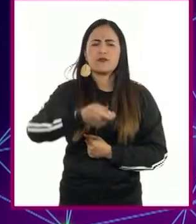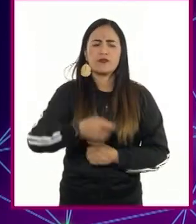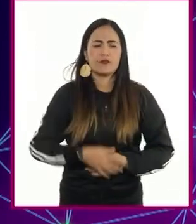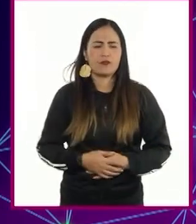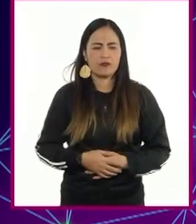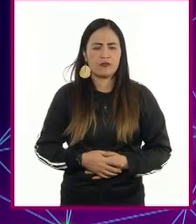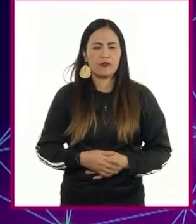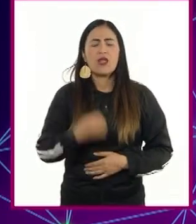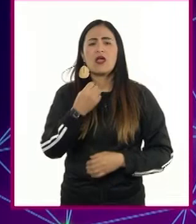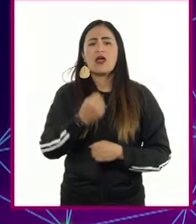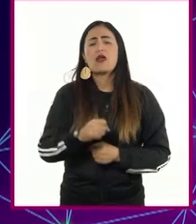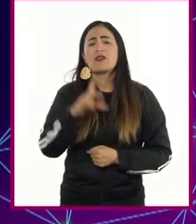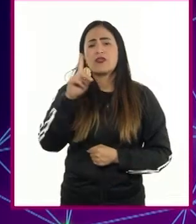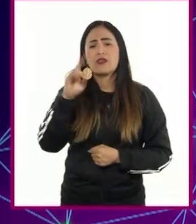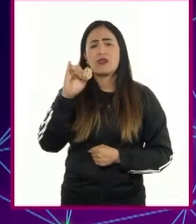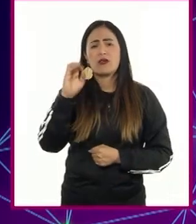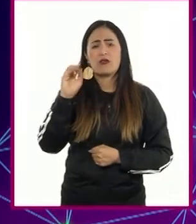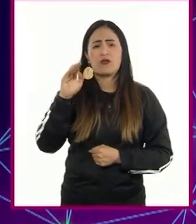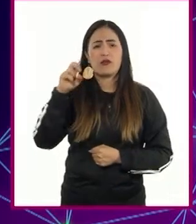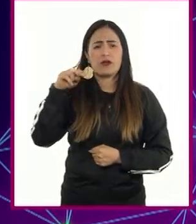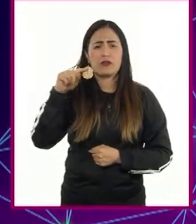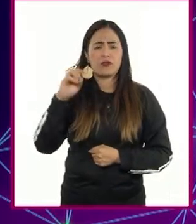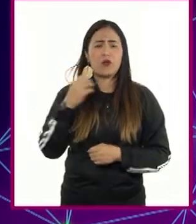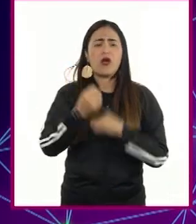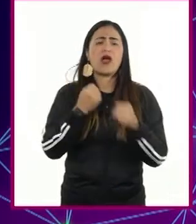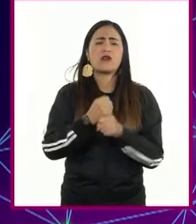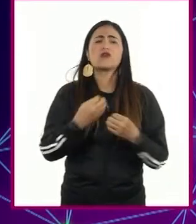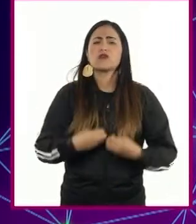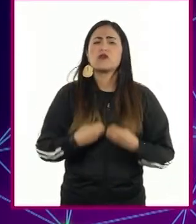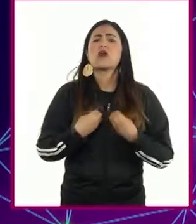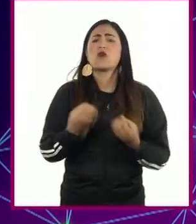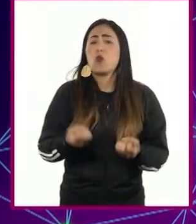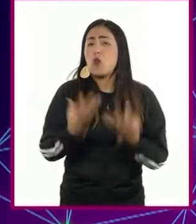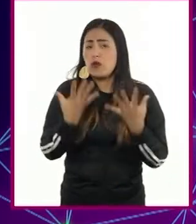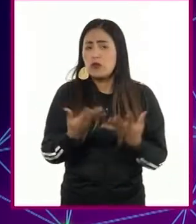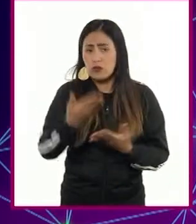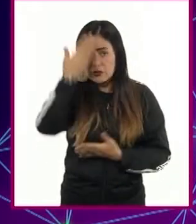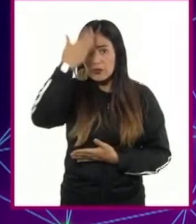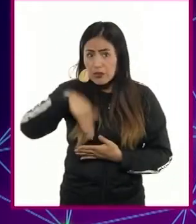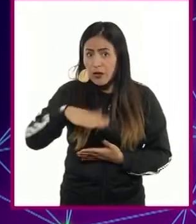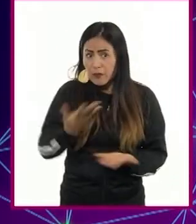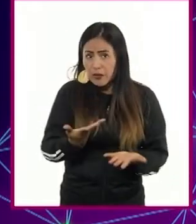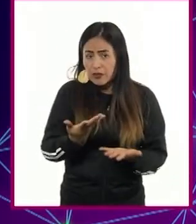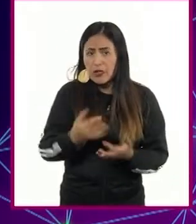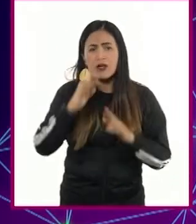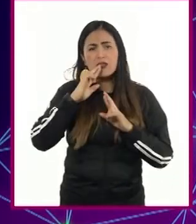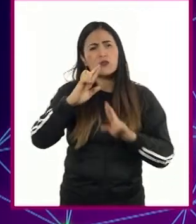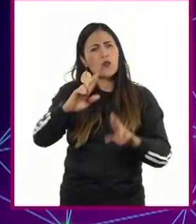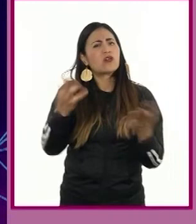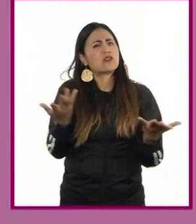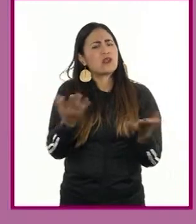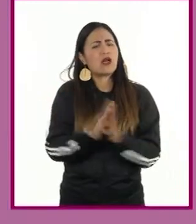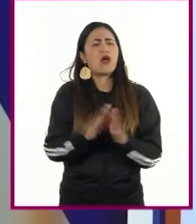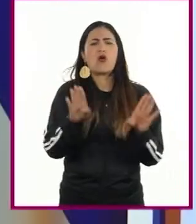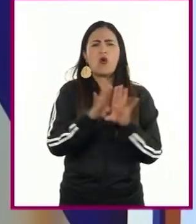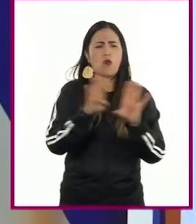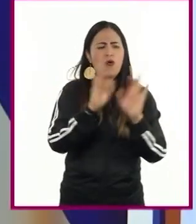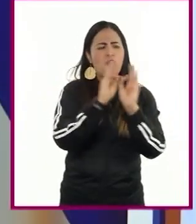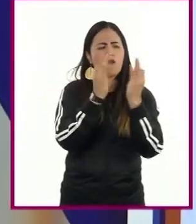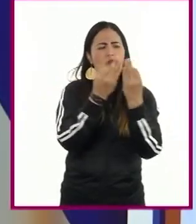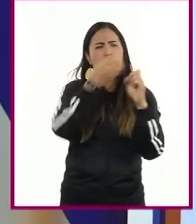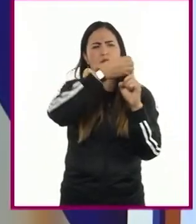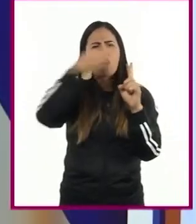cuántos años vivió Diofanto. ¿Podrán encontrar el dato? ¿Cómo representarían la información algebraicamente?